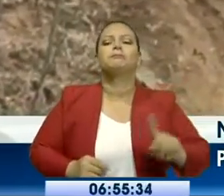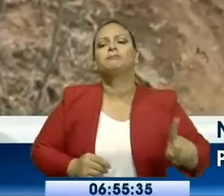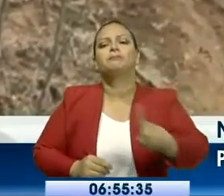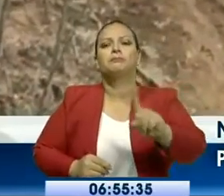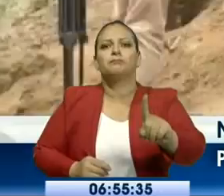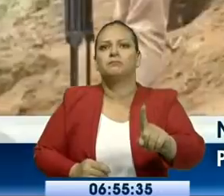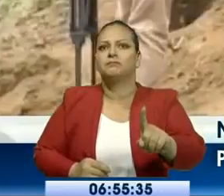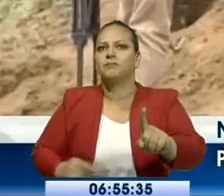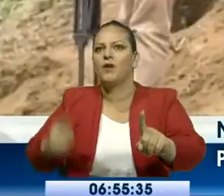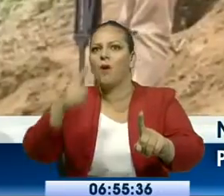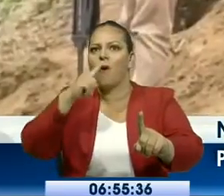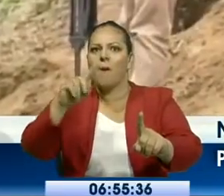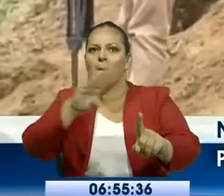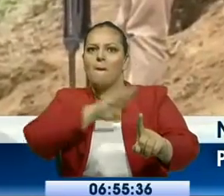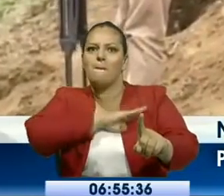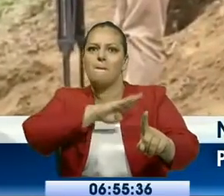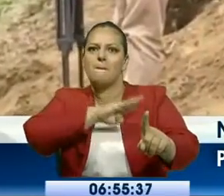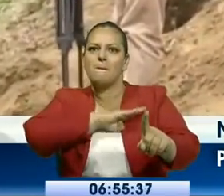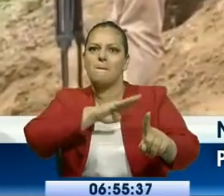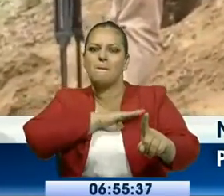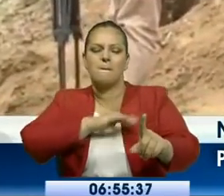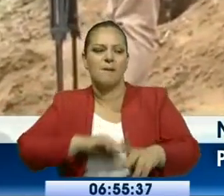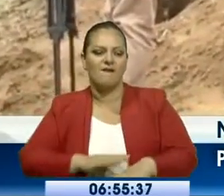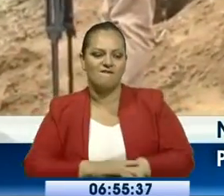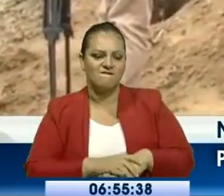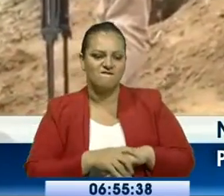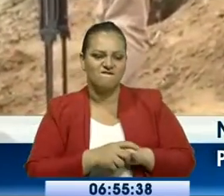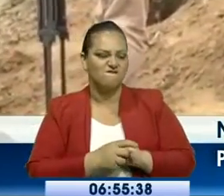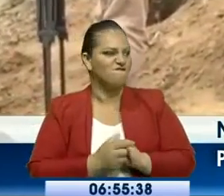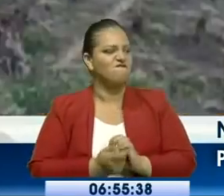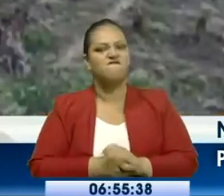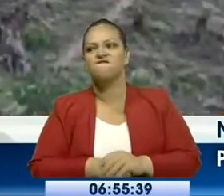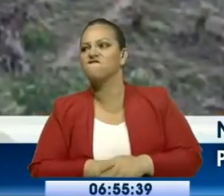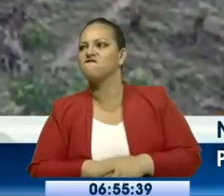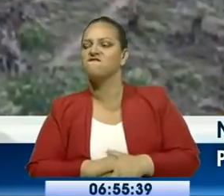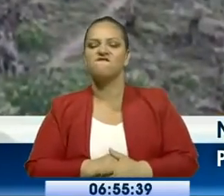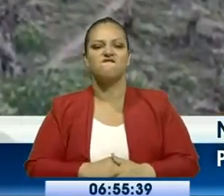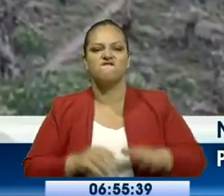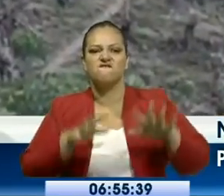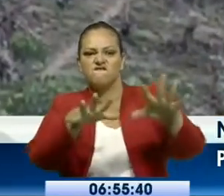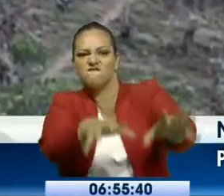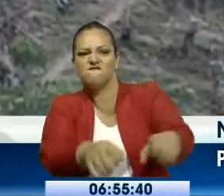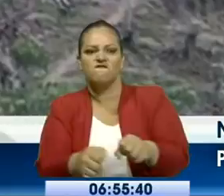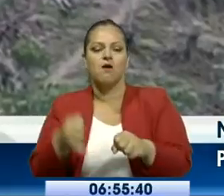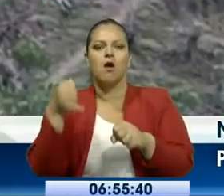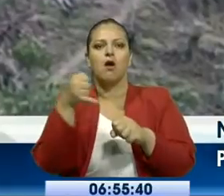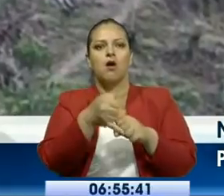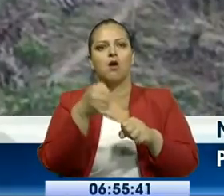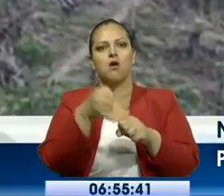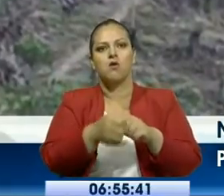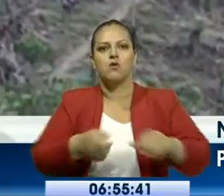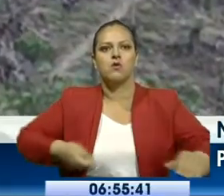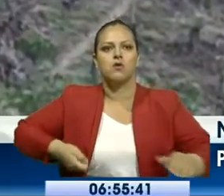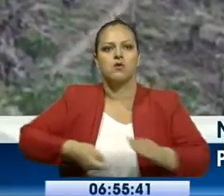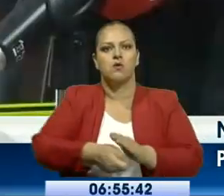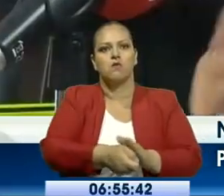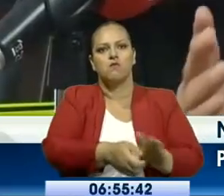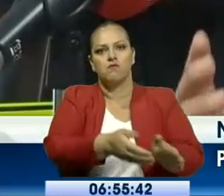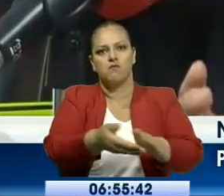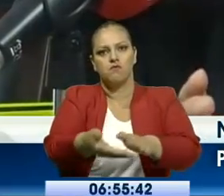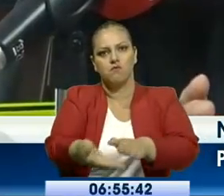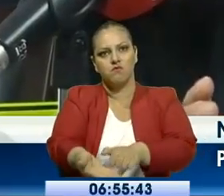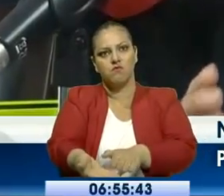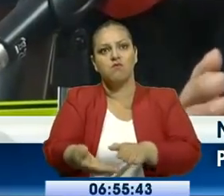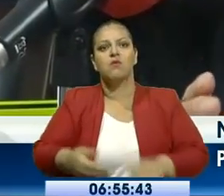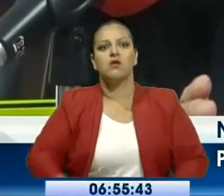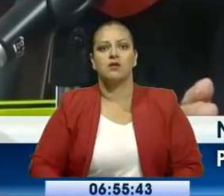en el norte de la ciudad para poder encontrar con los restos de la menor. Una persona se encuentra detenida, quien habría confesado el delito.